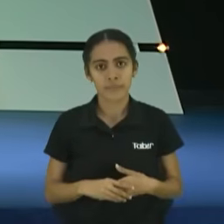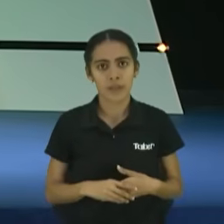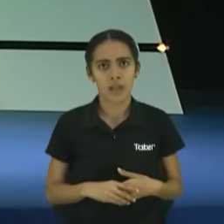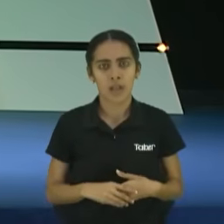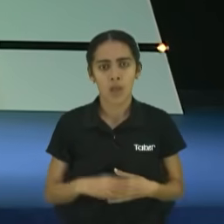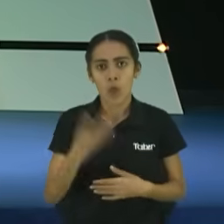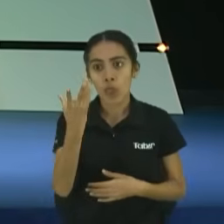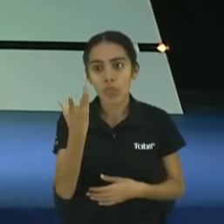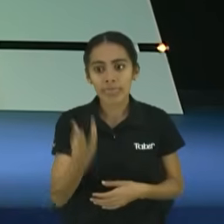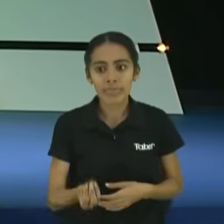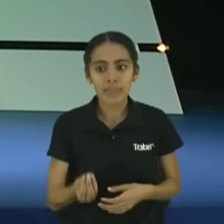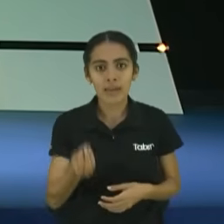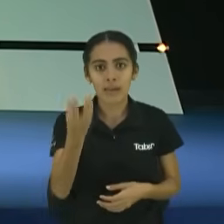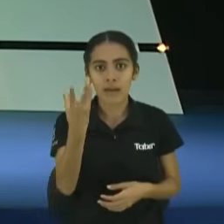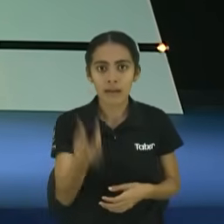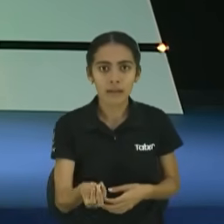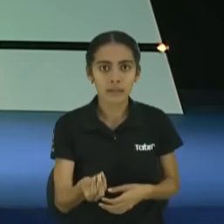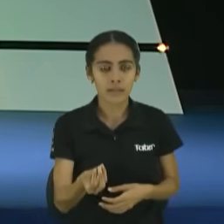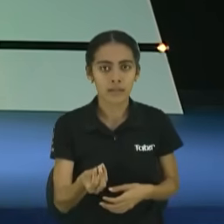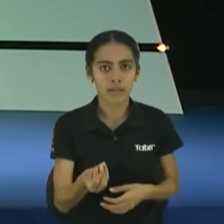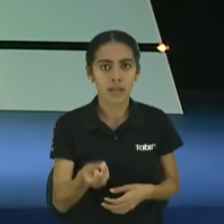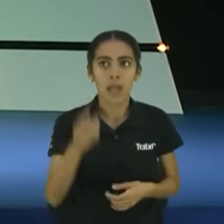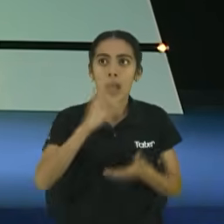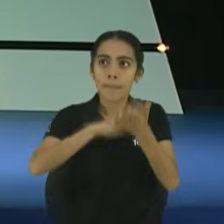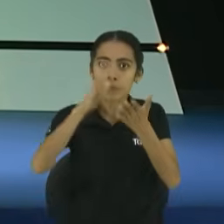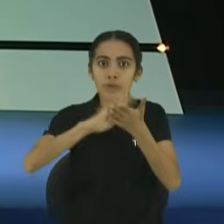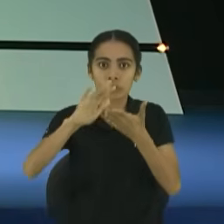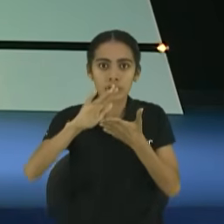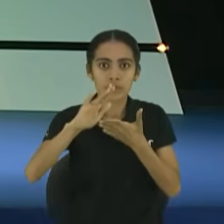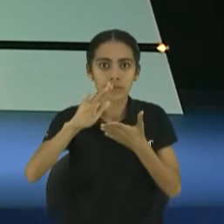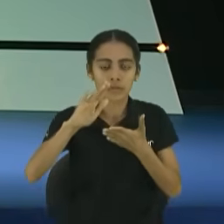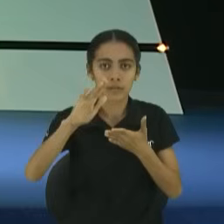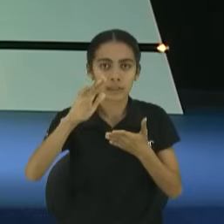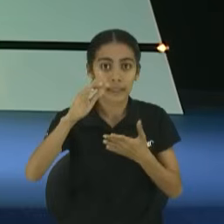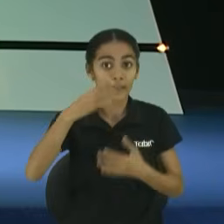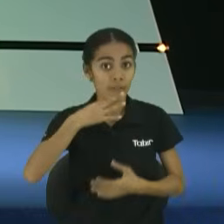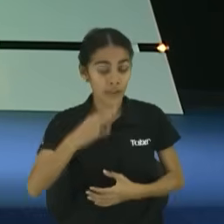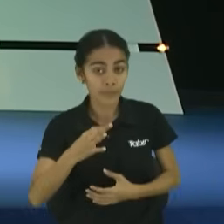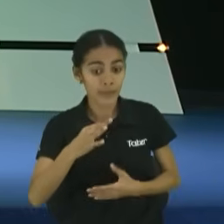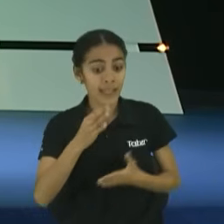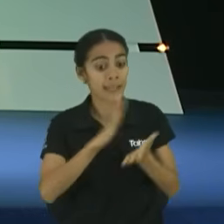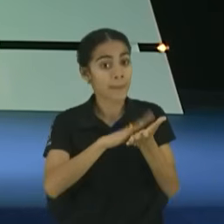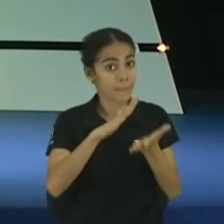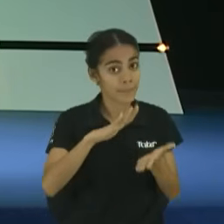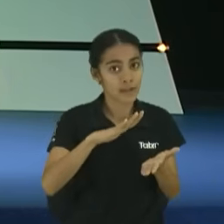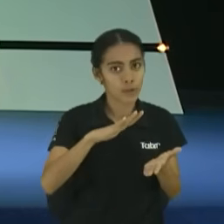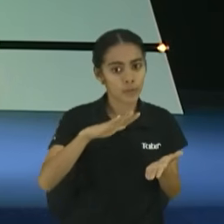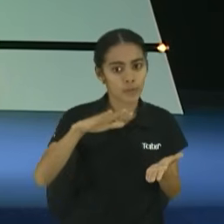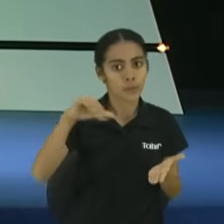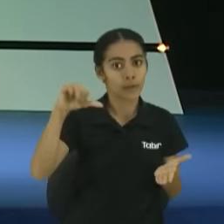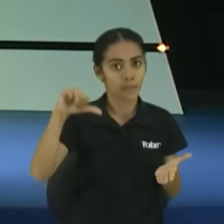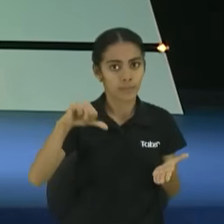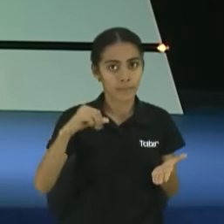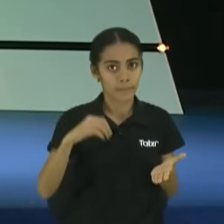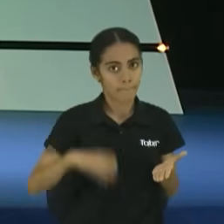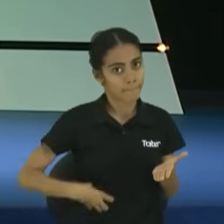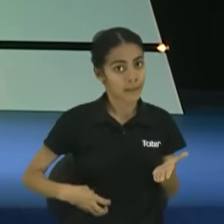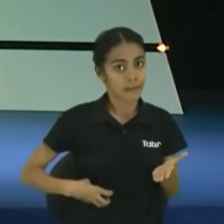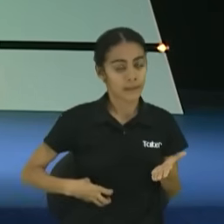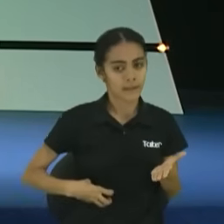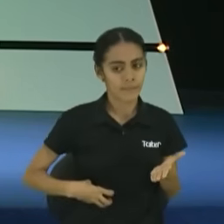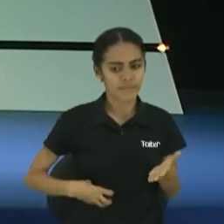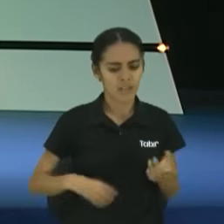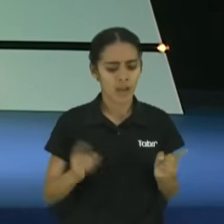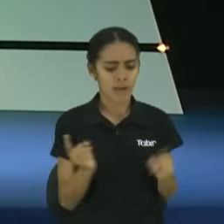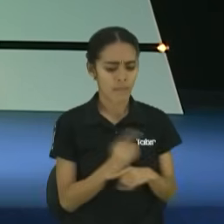¿Mm? Hay un espíritu. Si hay un espíritu de verdad, hay un espíritu de mentira. ¿Y qué dice el espíritu de mentira? Cambia tu